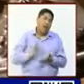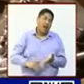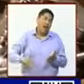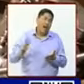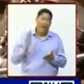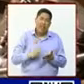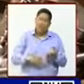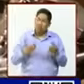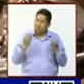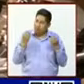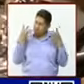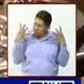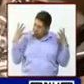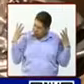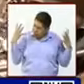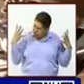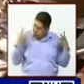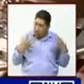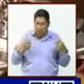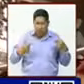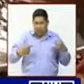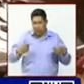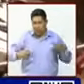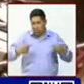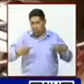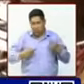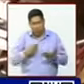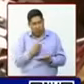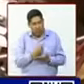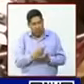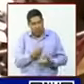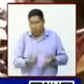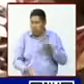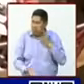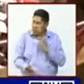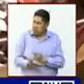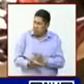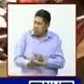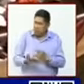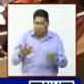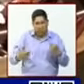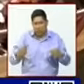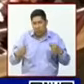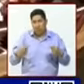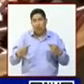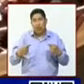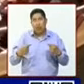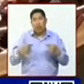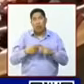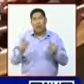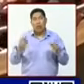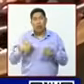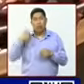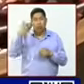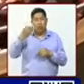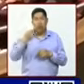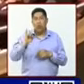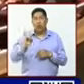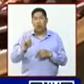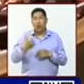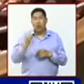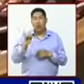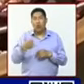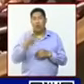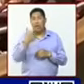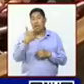debate, muchas horas de discusión acá en el Senado Nacional, sabiendo también que para el próximo jueves 21 ya